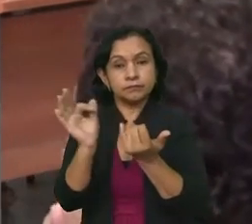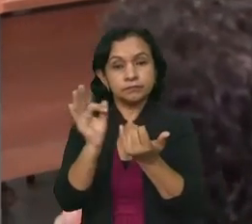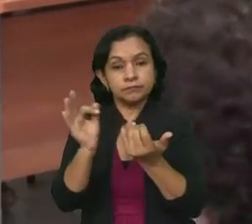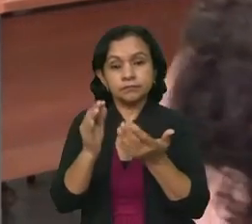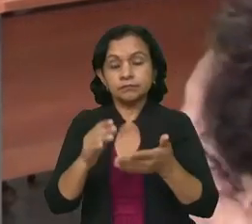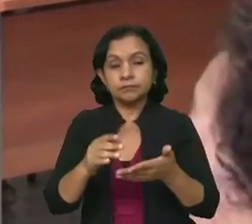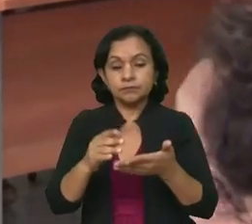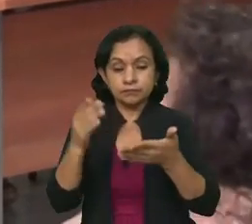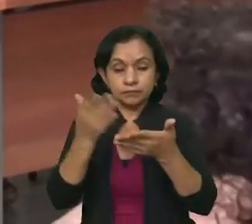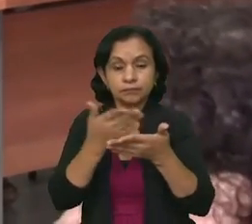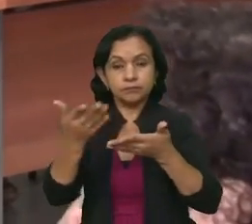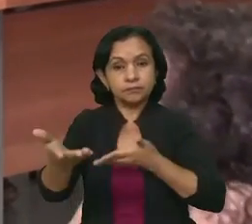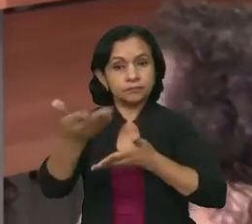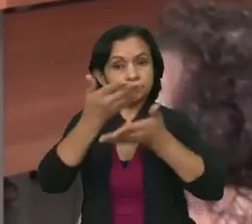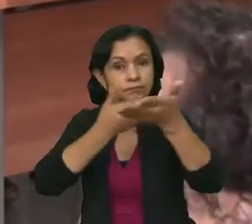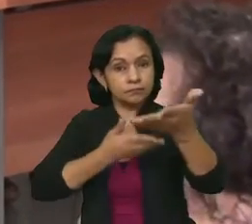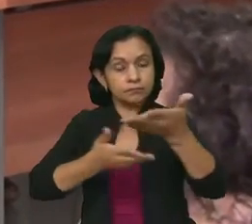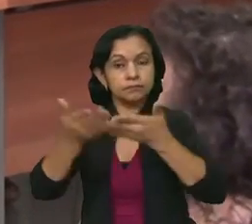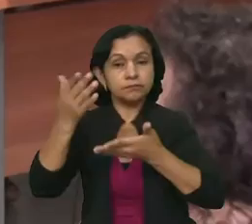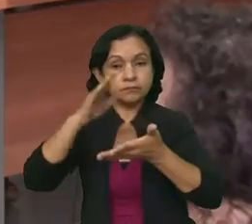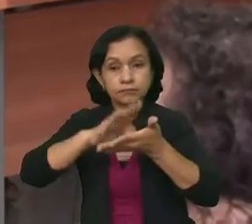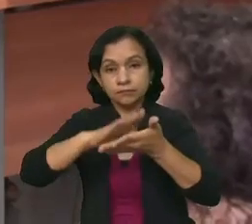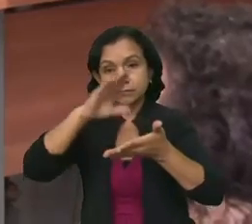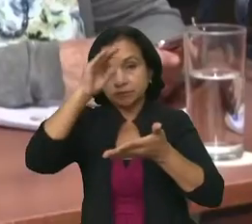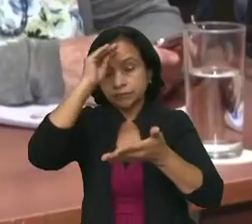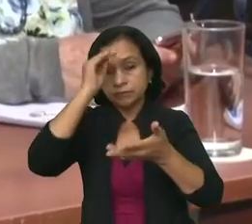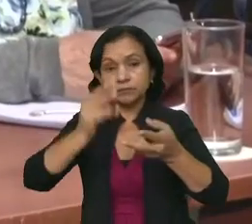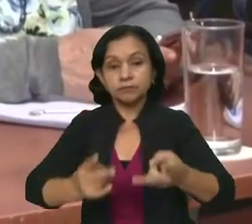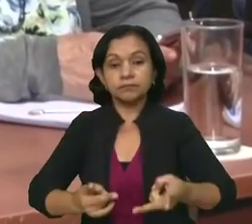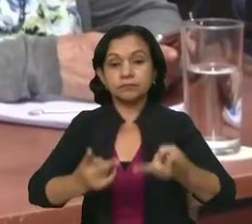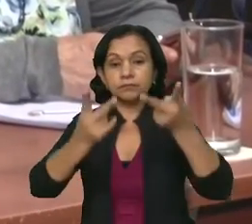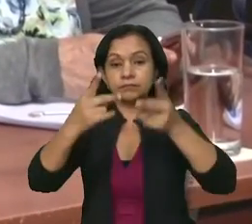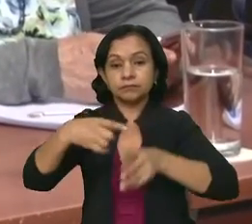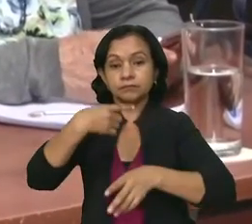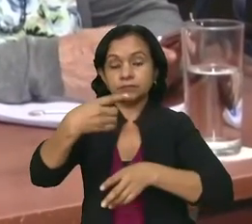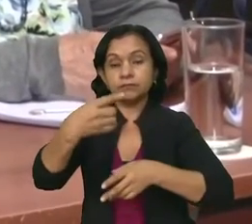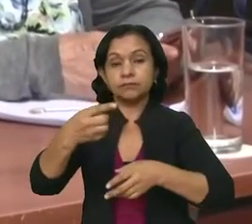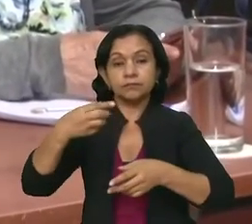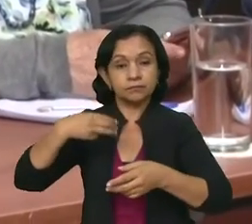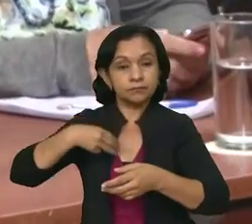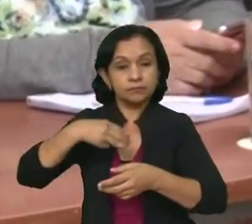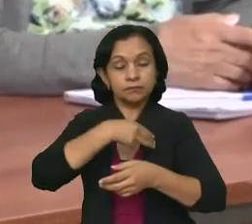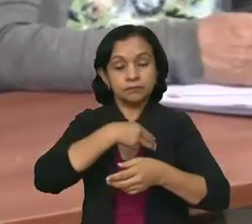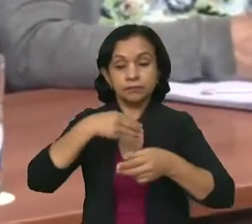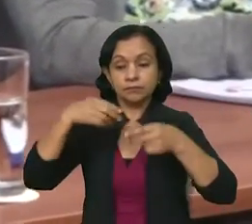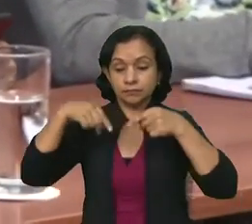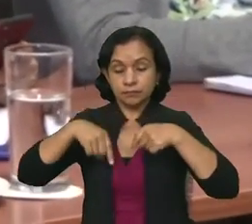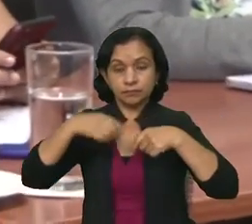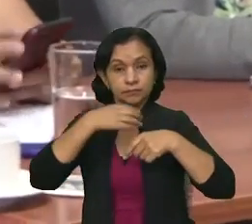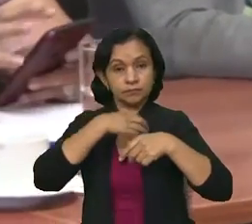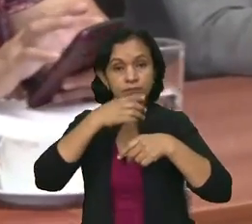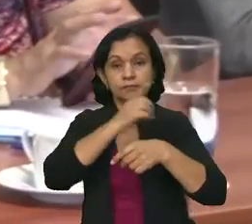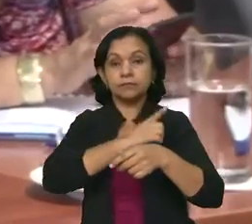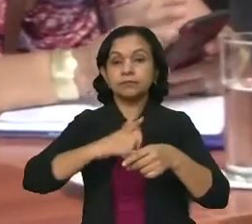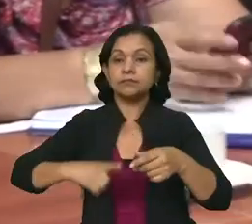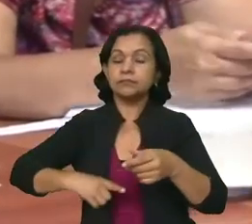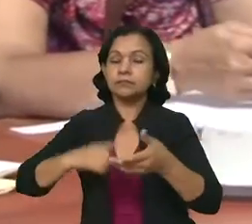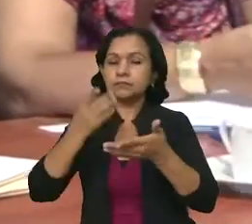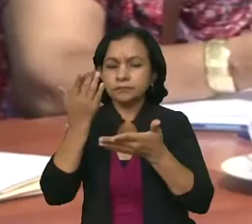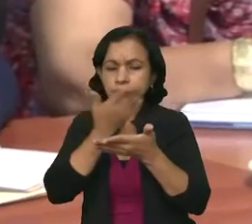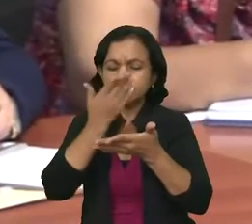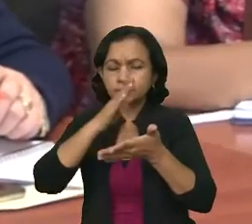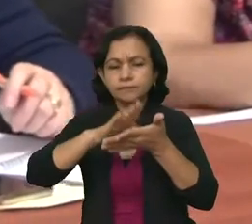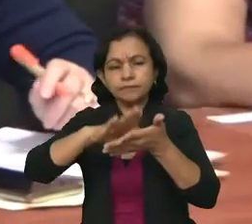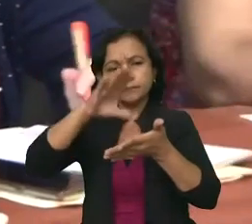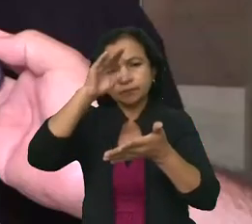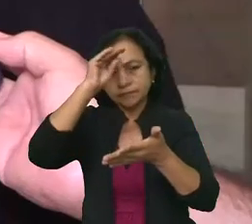un intercambio de conocimiento y de la vida diaria de las miembros de la comisión que viene a fortalecer las capacidades de